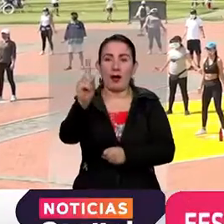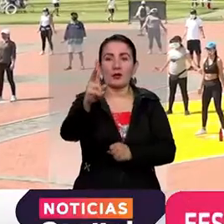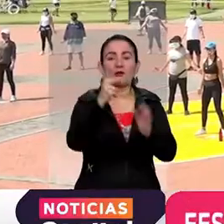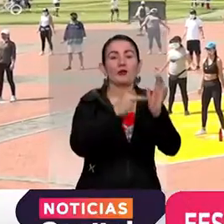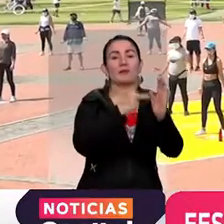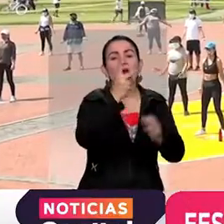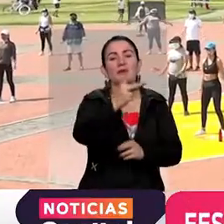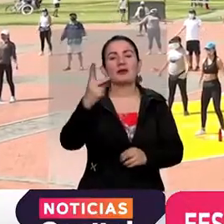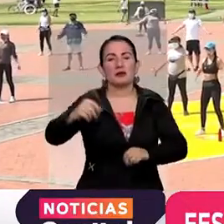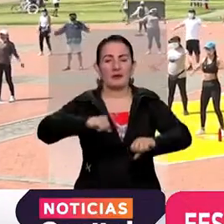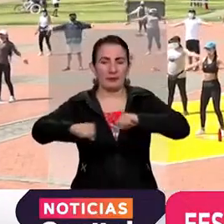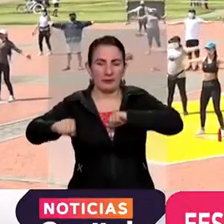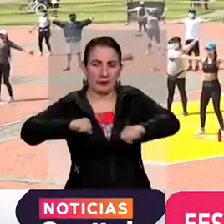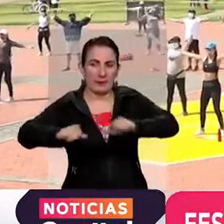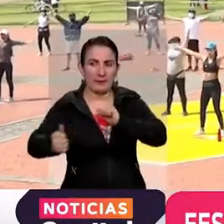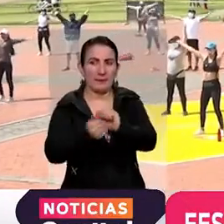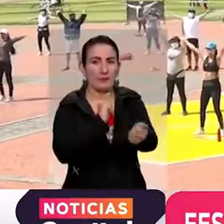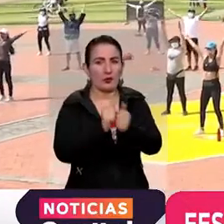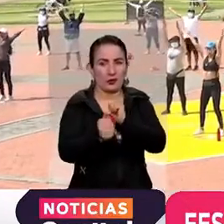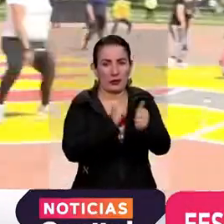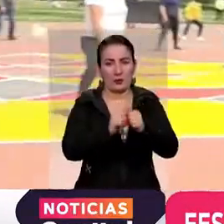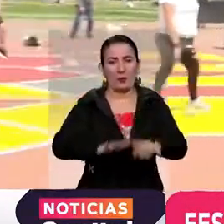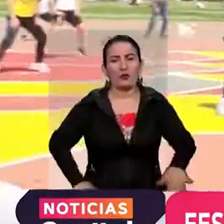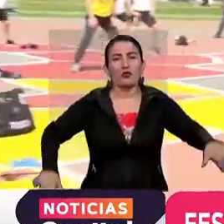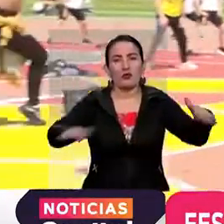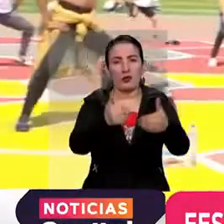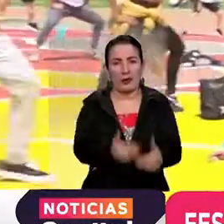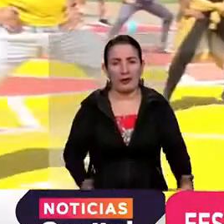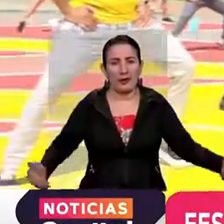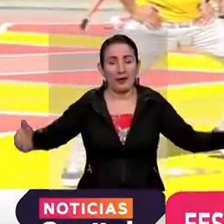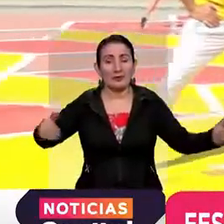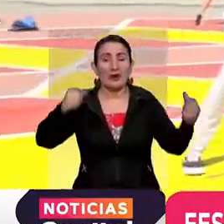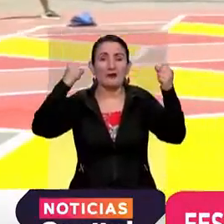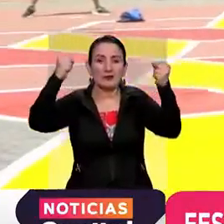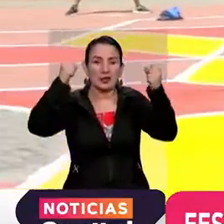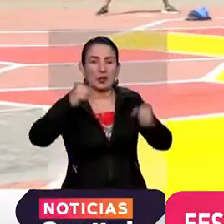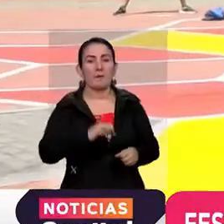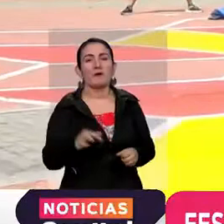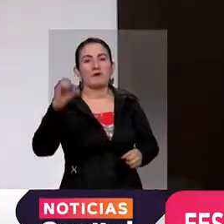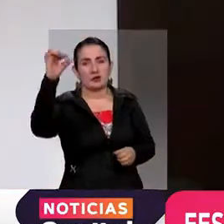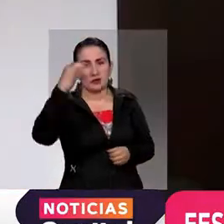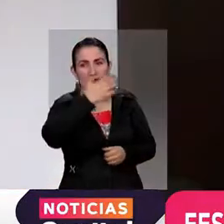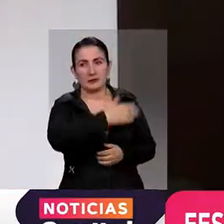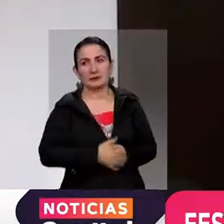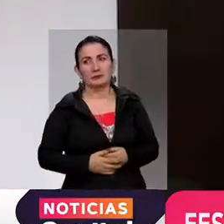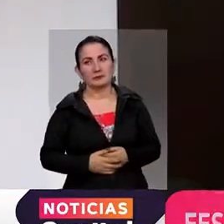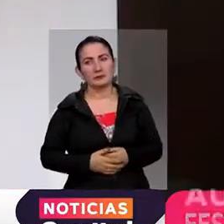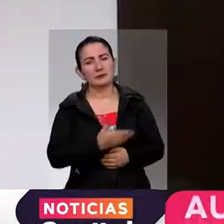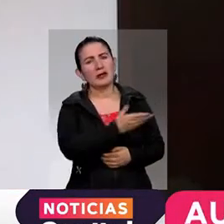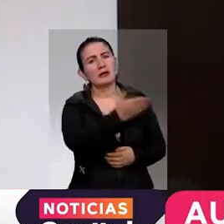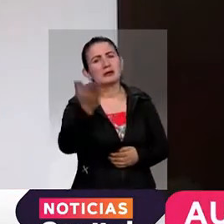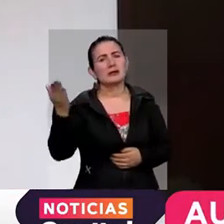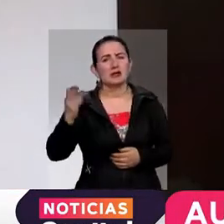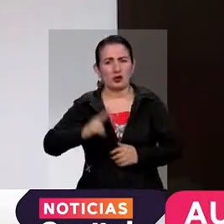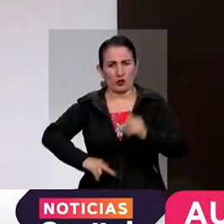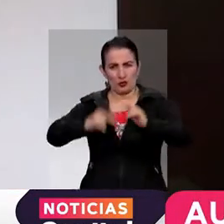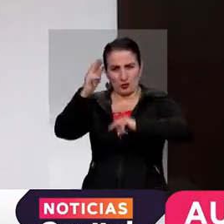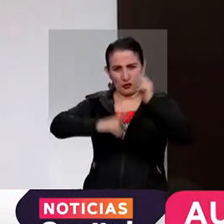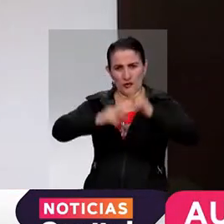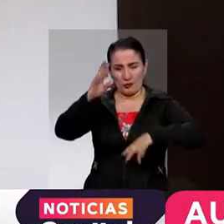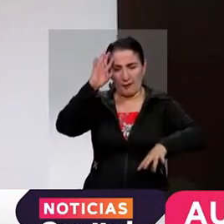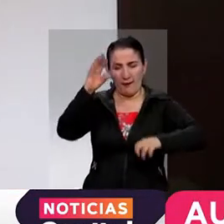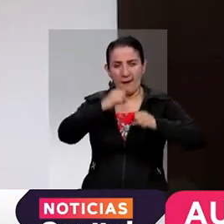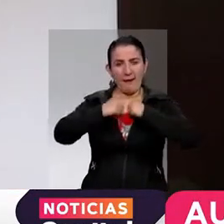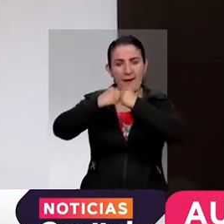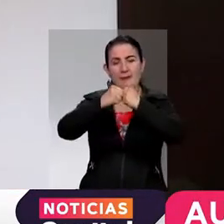tendrá actividades deportivas para los ciudadanos de todas las edades, aficionados y profesionales. Esto lo hemos hecho en construcción y en